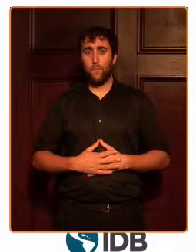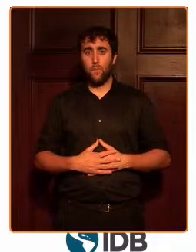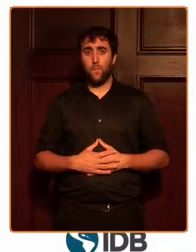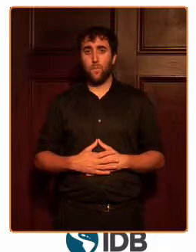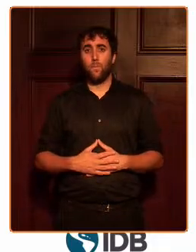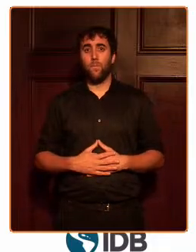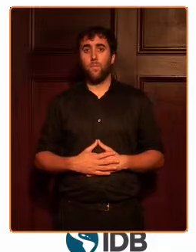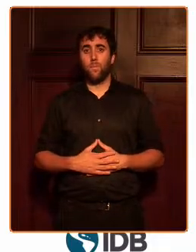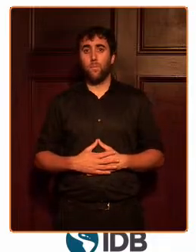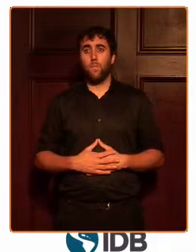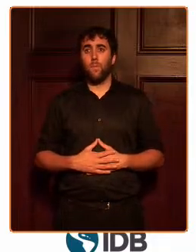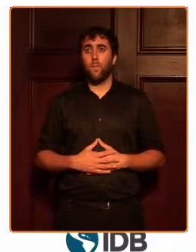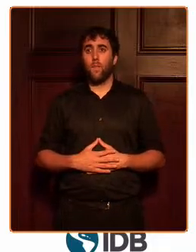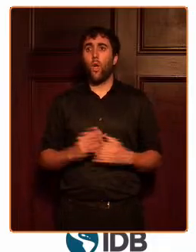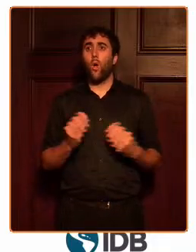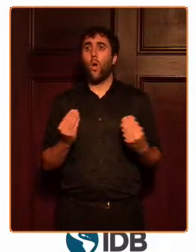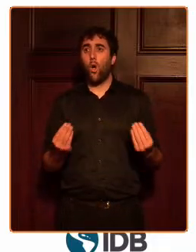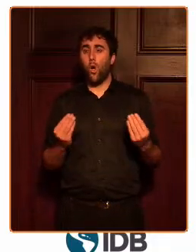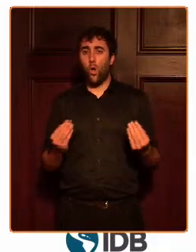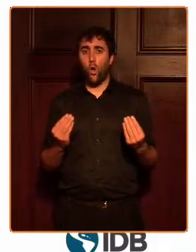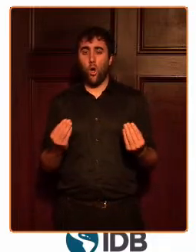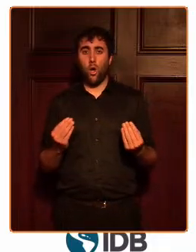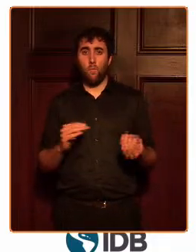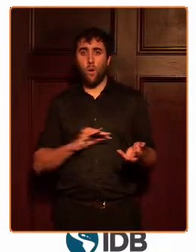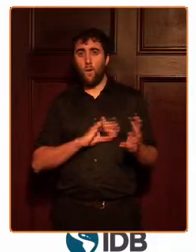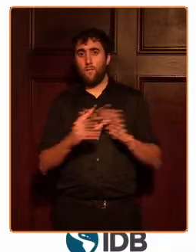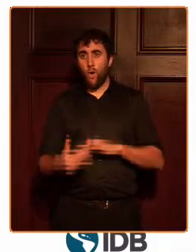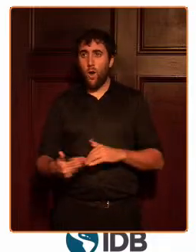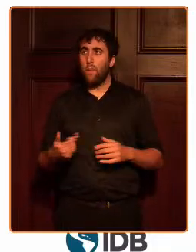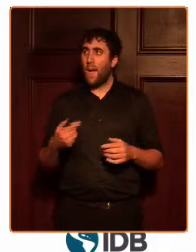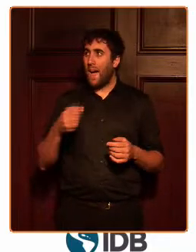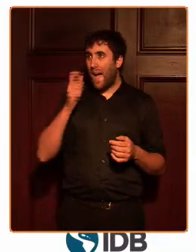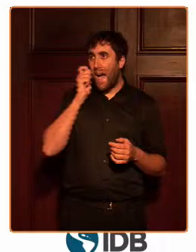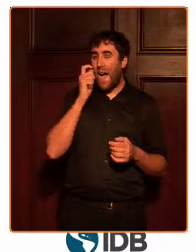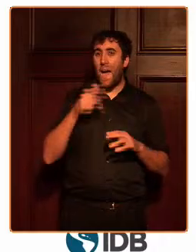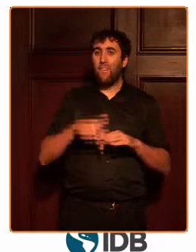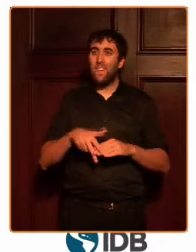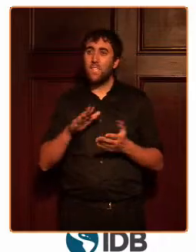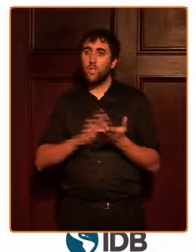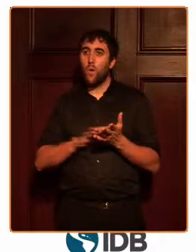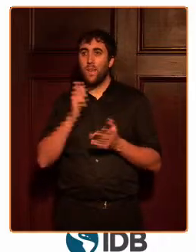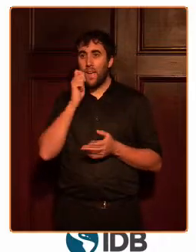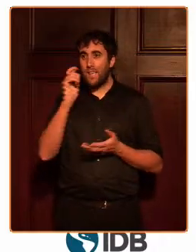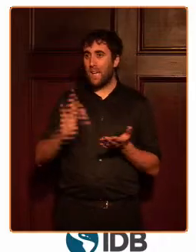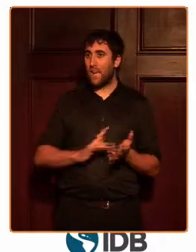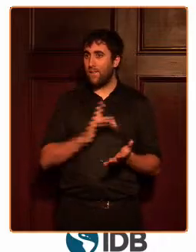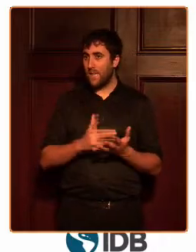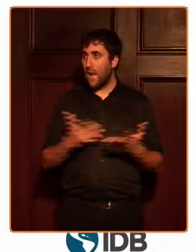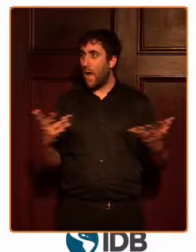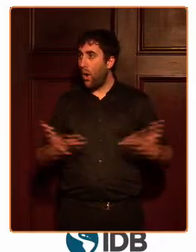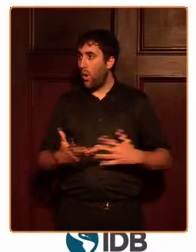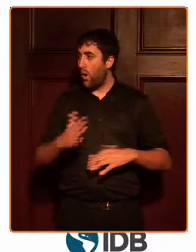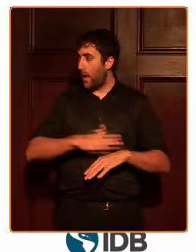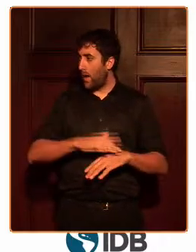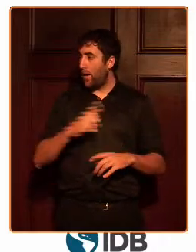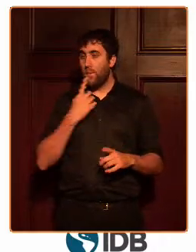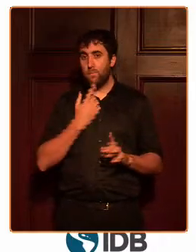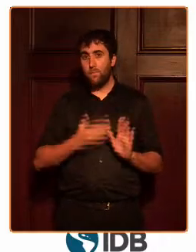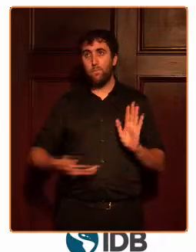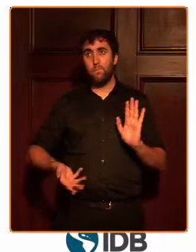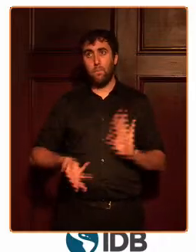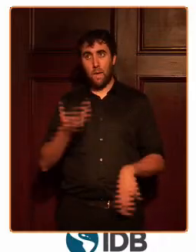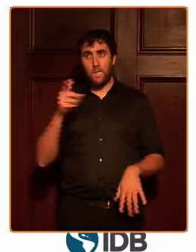¿Cómo está la demanda de habilidades de inteligencia artificial generativa? Como vemos aquí, ha